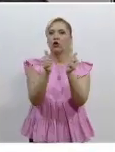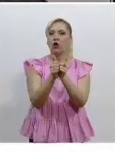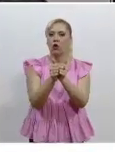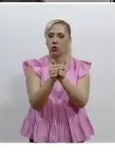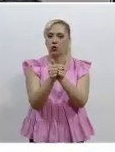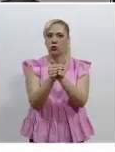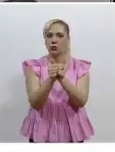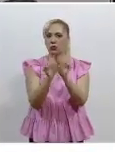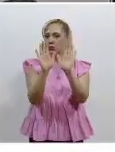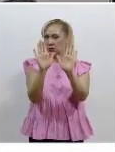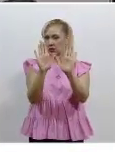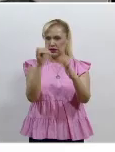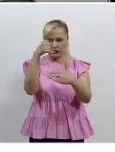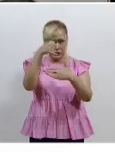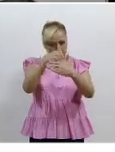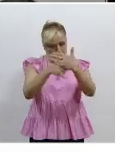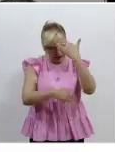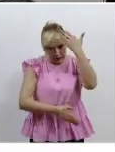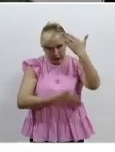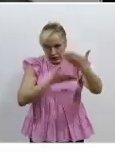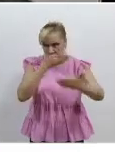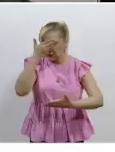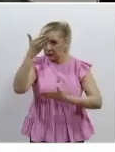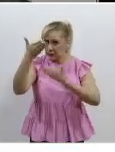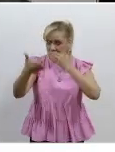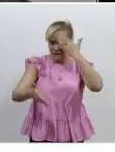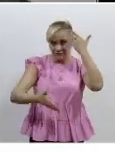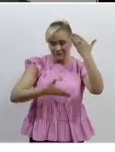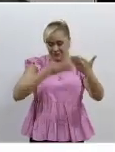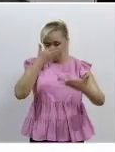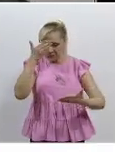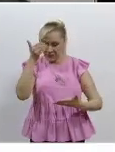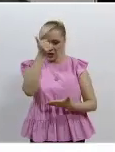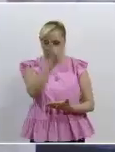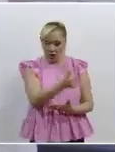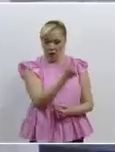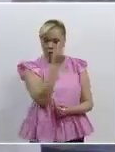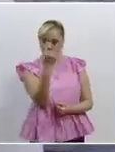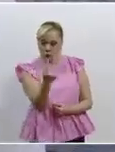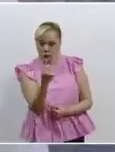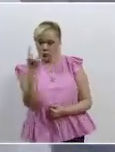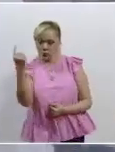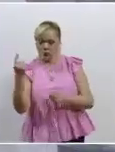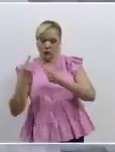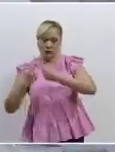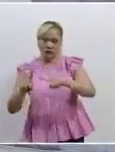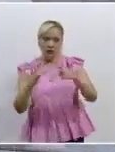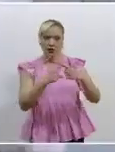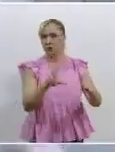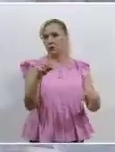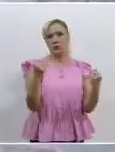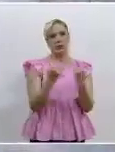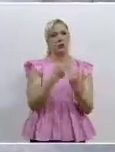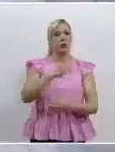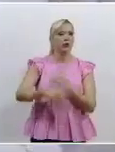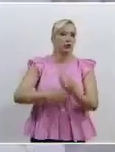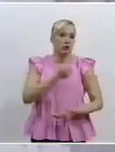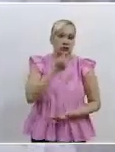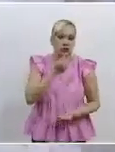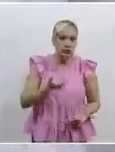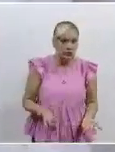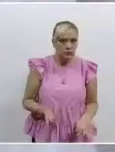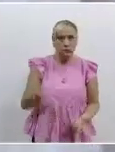análisis muy riguroso, muy concienzudo en cada caso. El ministro mencionó ejemplos de resoluciones